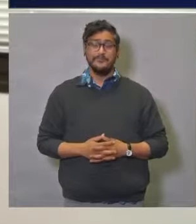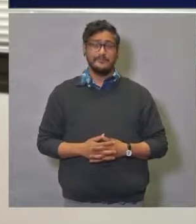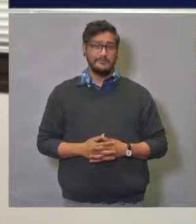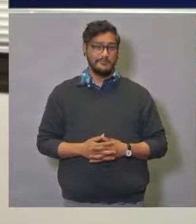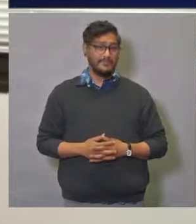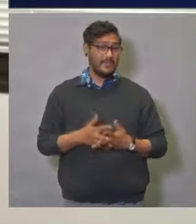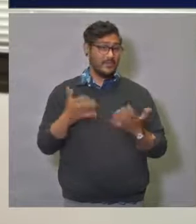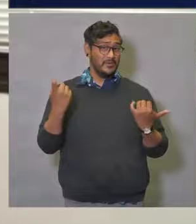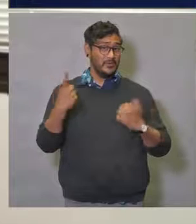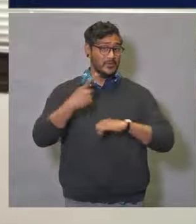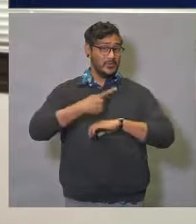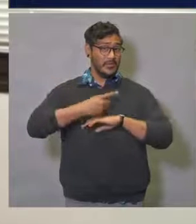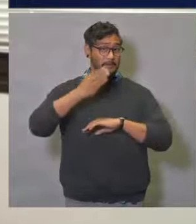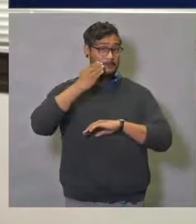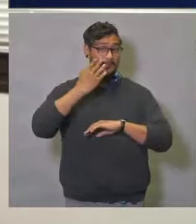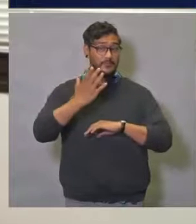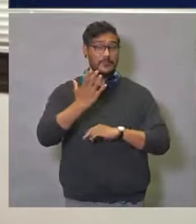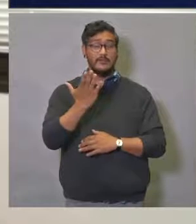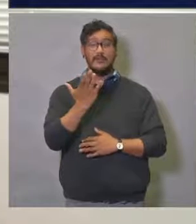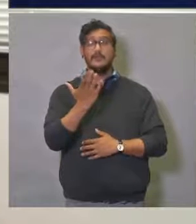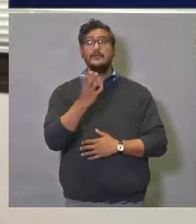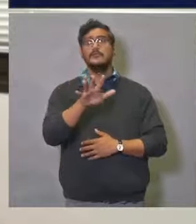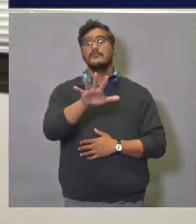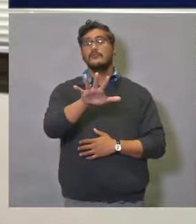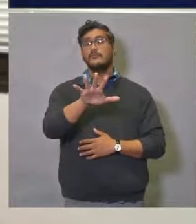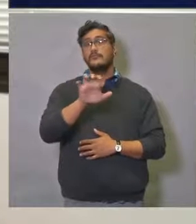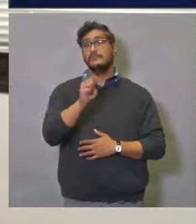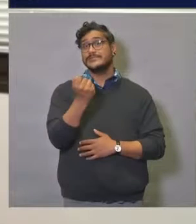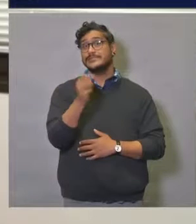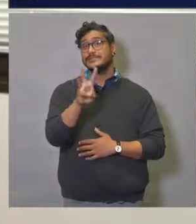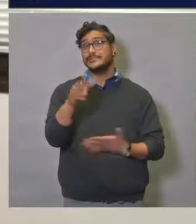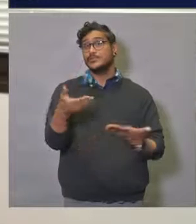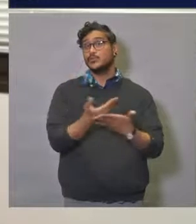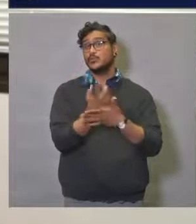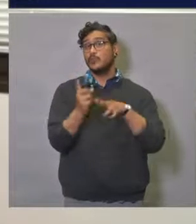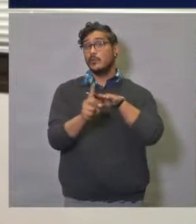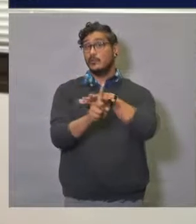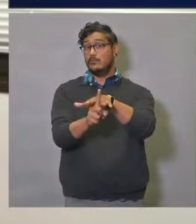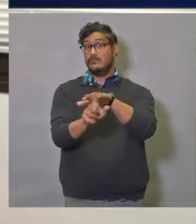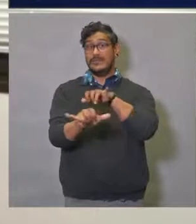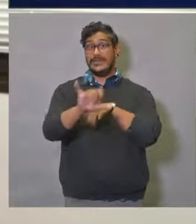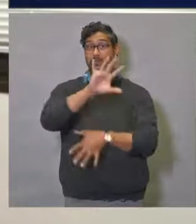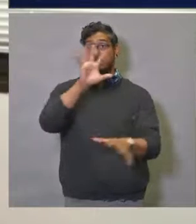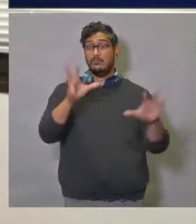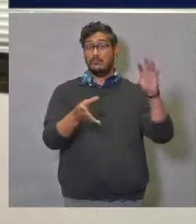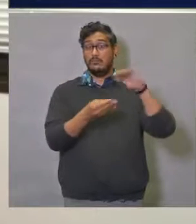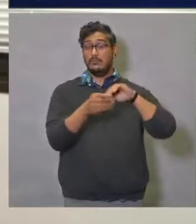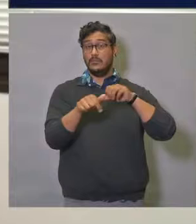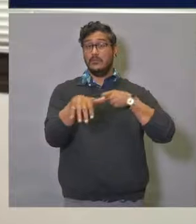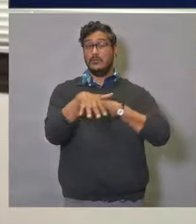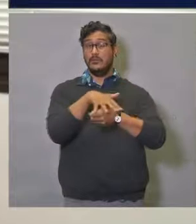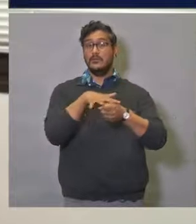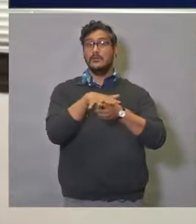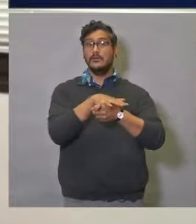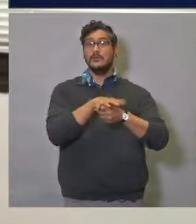Hoy estamos reportando 516 casos nuevos, lo que eleva el número total de casos en el condado de Los Ángeles